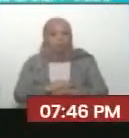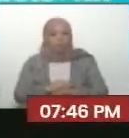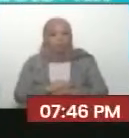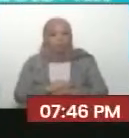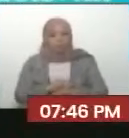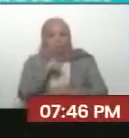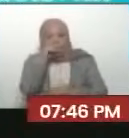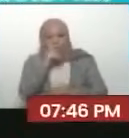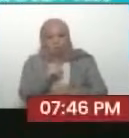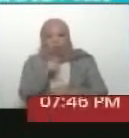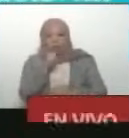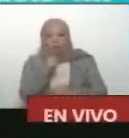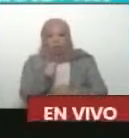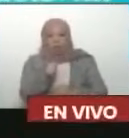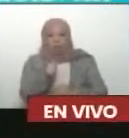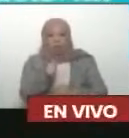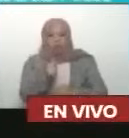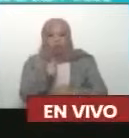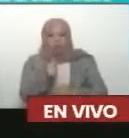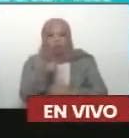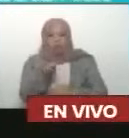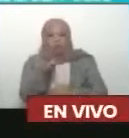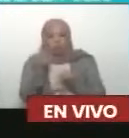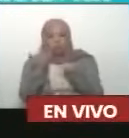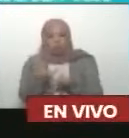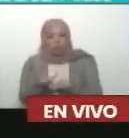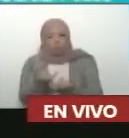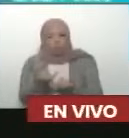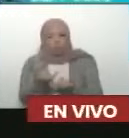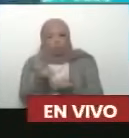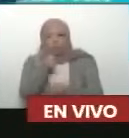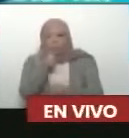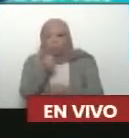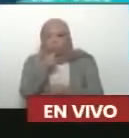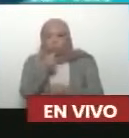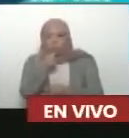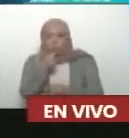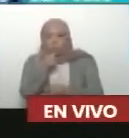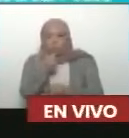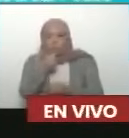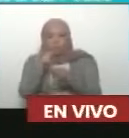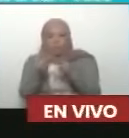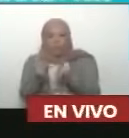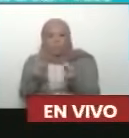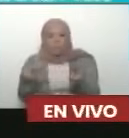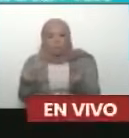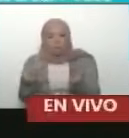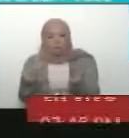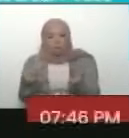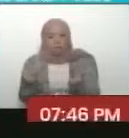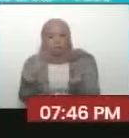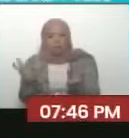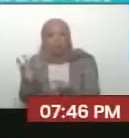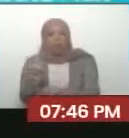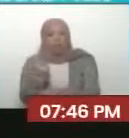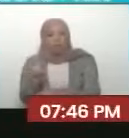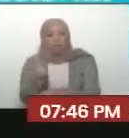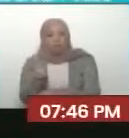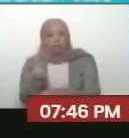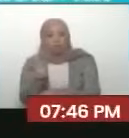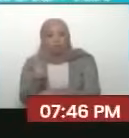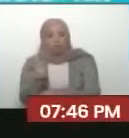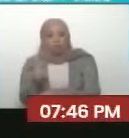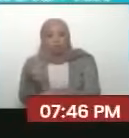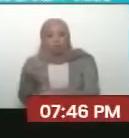El New York Times, muy prestigioso periódico, sacó página entera. Venezuela